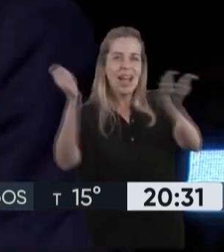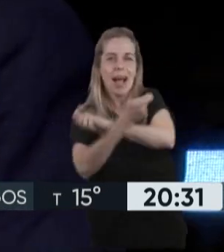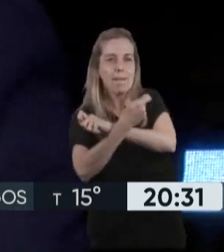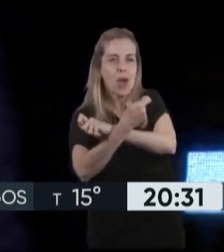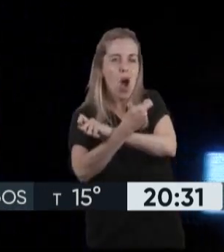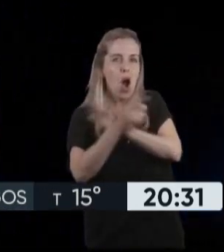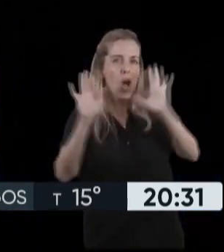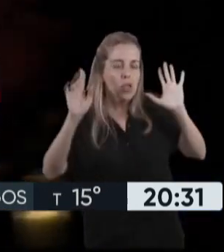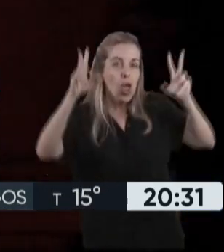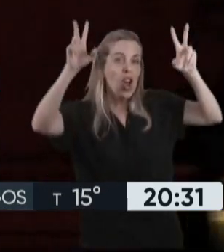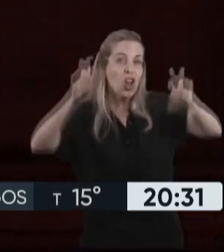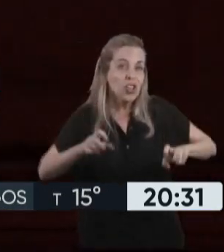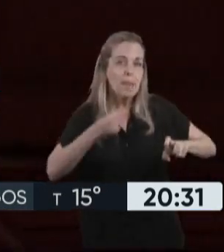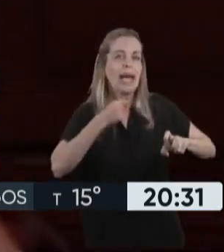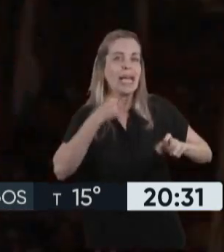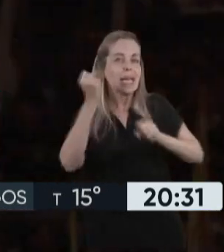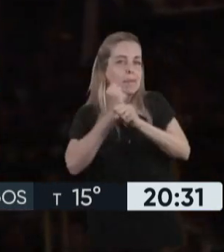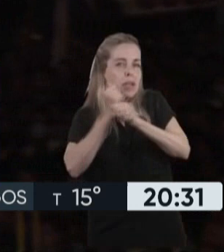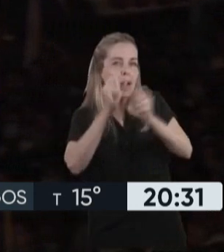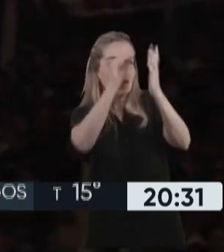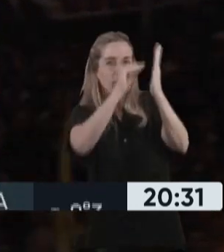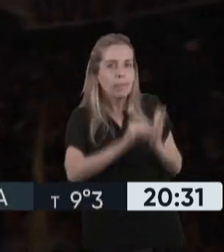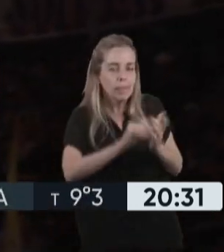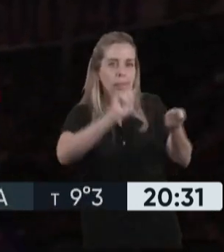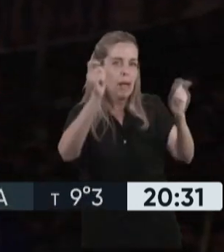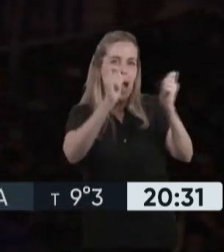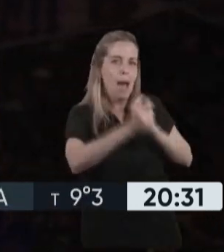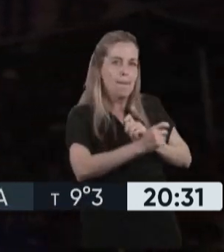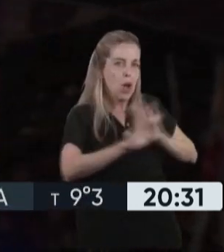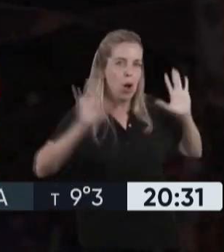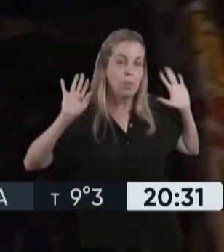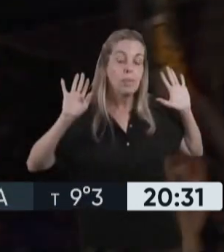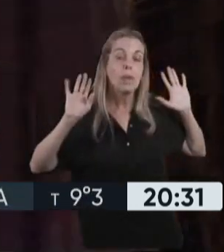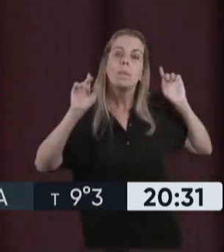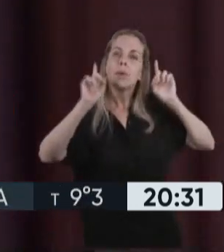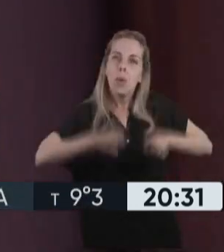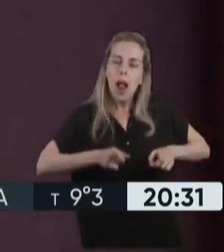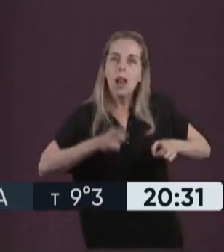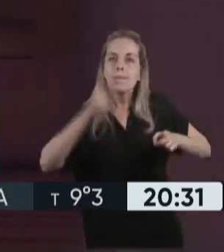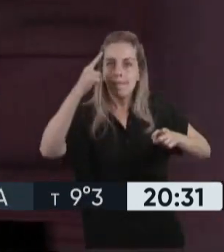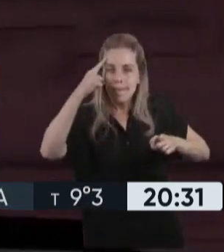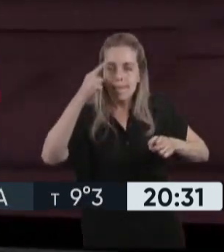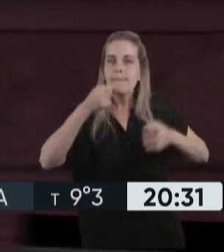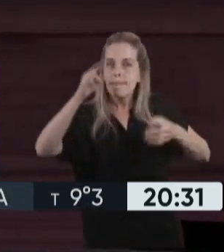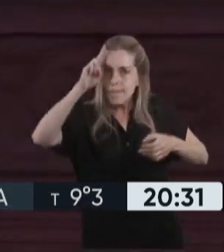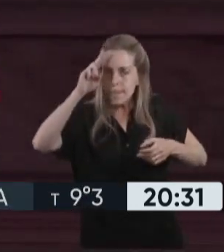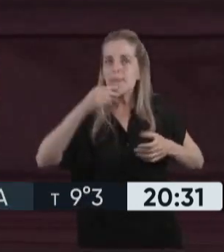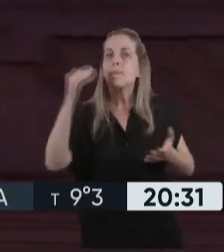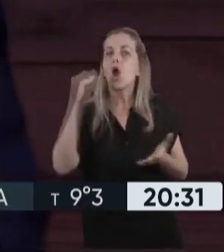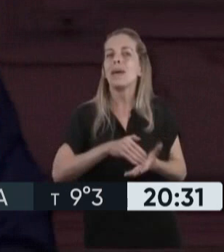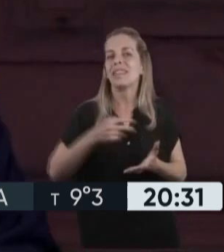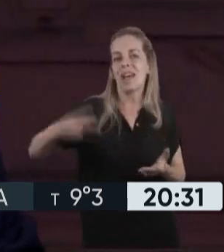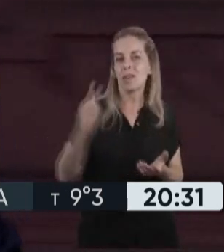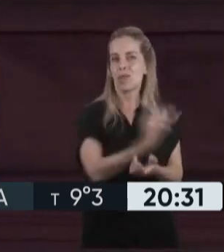Toda la agenda que habíamos prevista se alteró. Pero no hemos dejado de cumplir las promesas que hicimos.